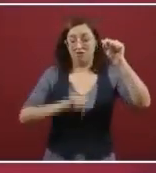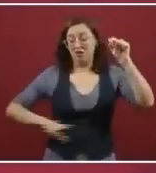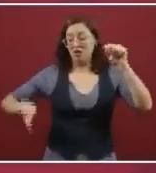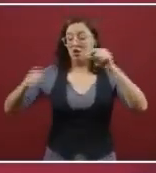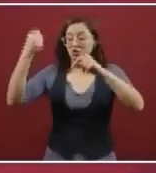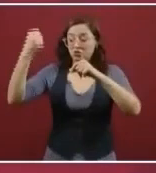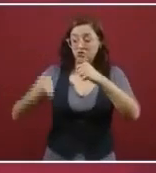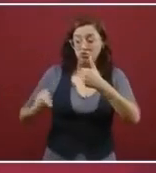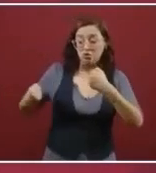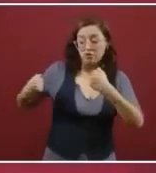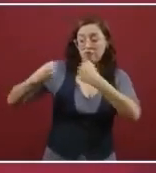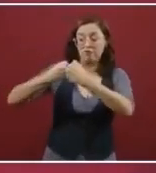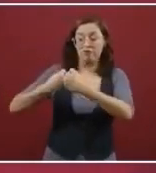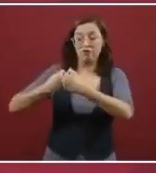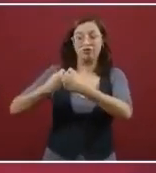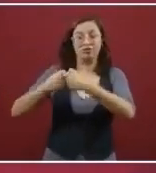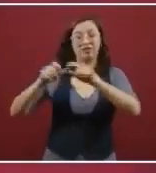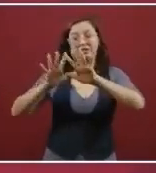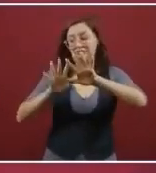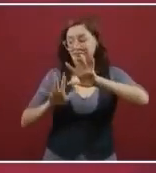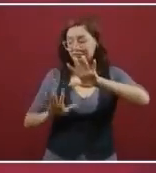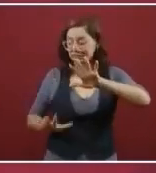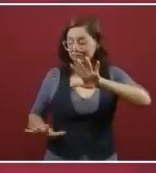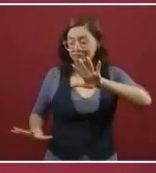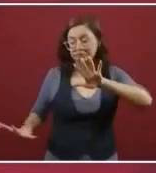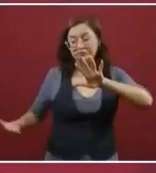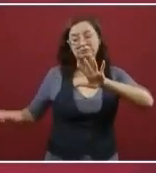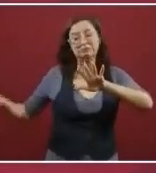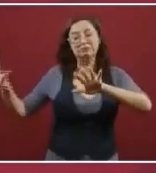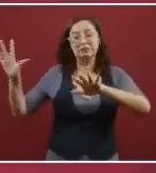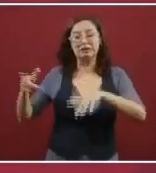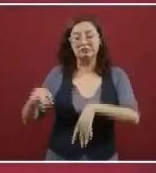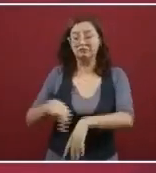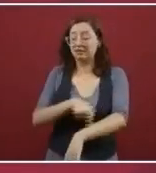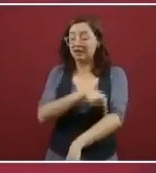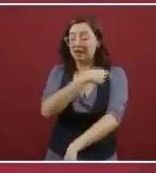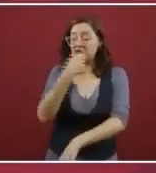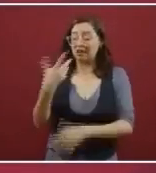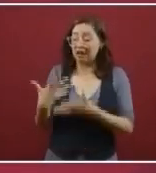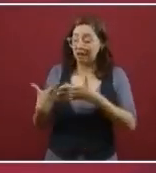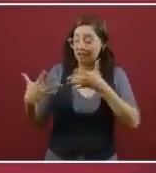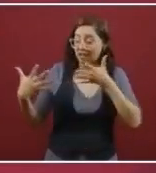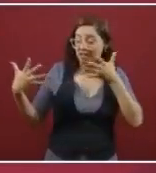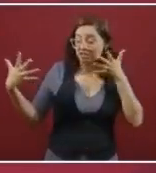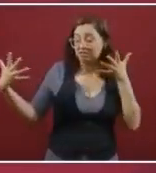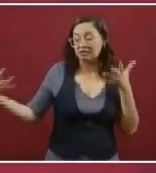es extensa y muy